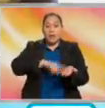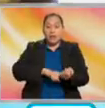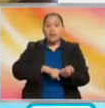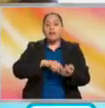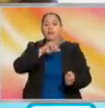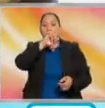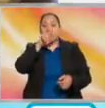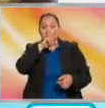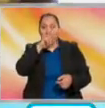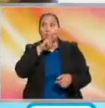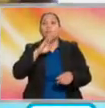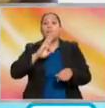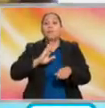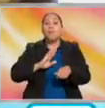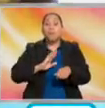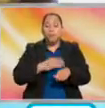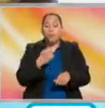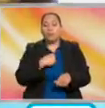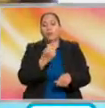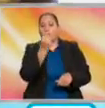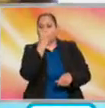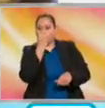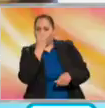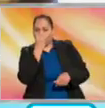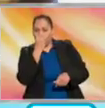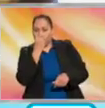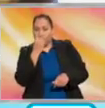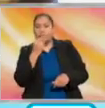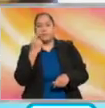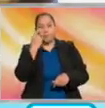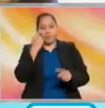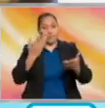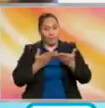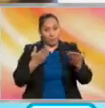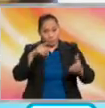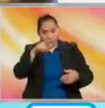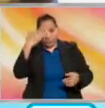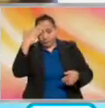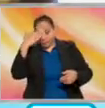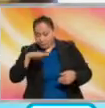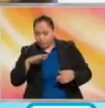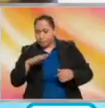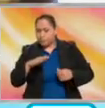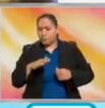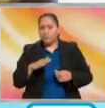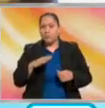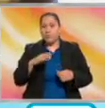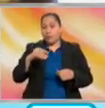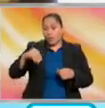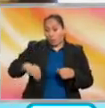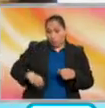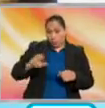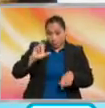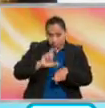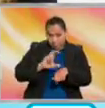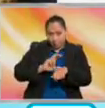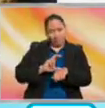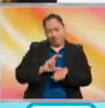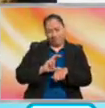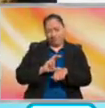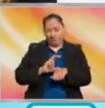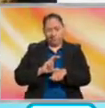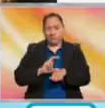en relación a lo que ingerimos. Ahora ya sabemos que no es tan culpable el huevo de este tipo